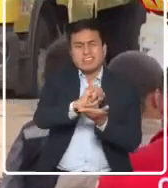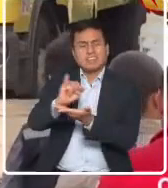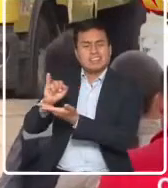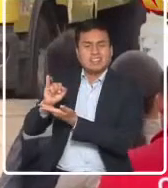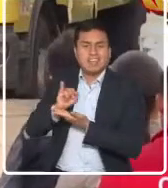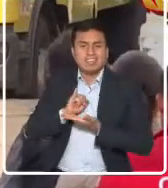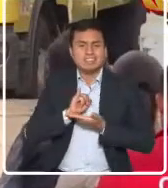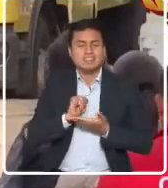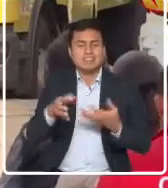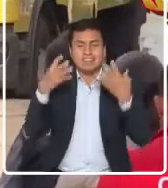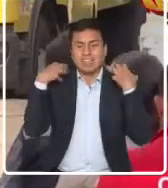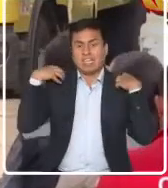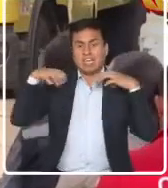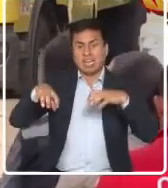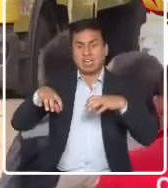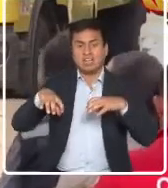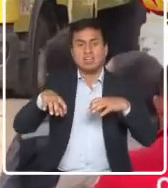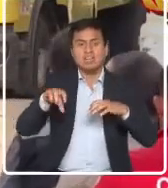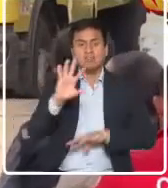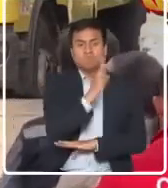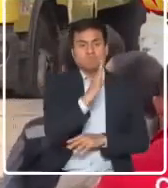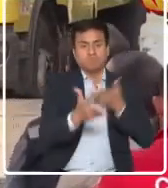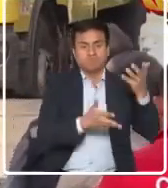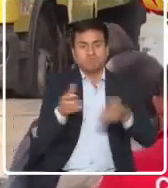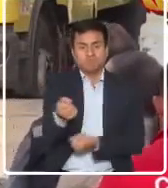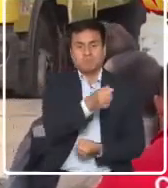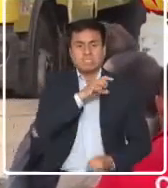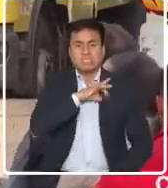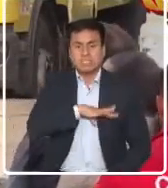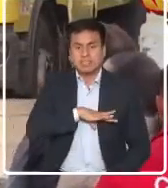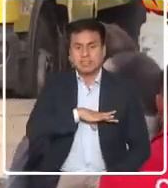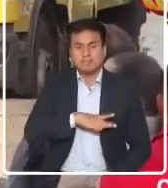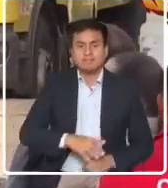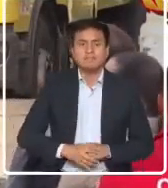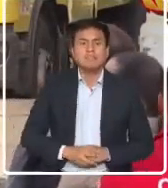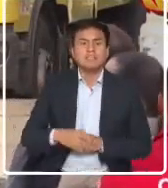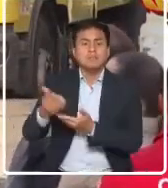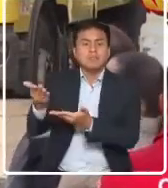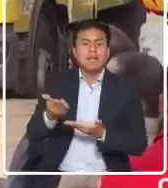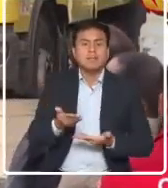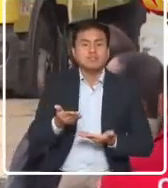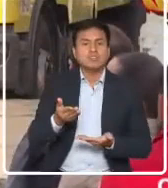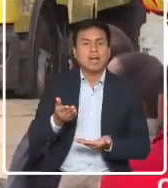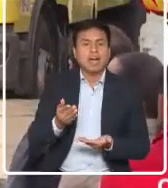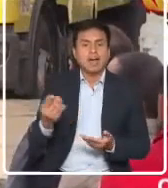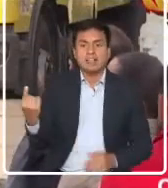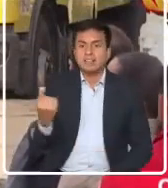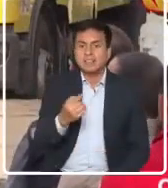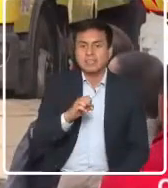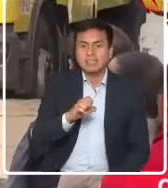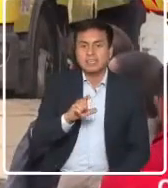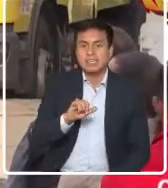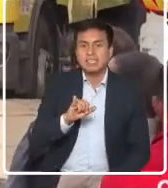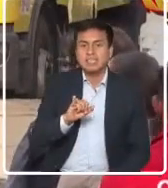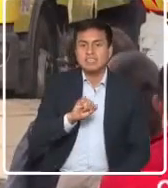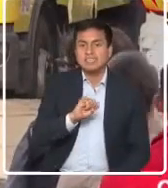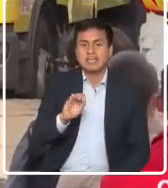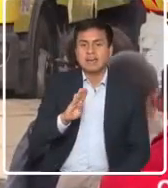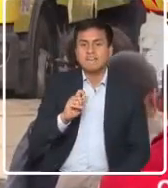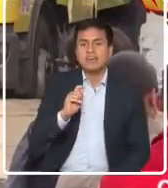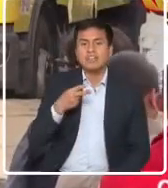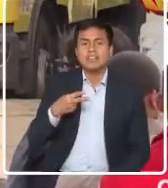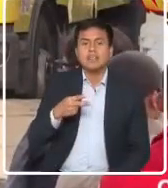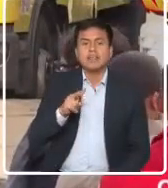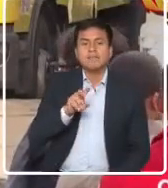entidades que se encargan del combate a incendios forestales en Chile. Invitamos a pasar adelante a Elizabeth Valenzuela